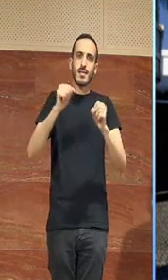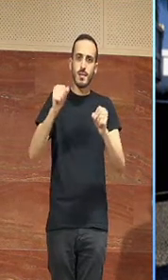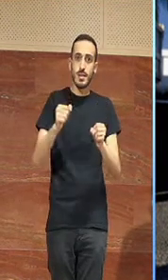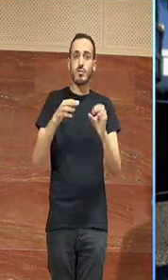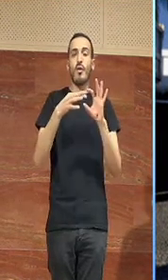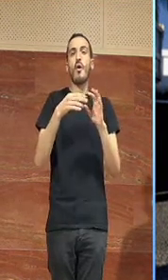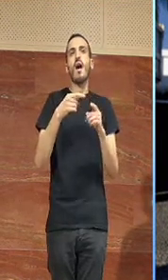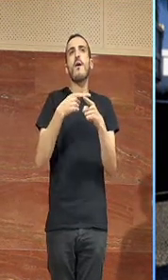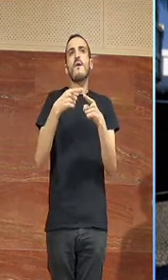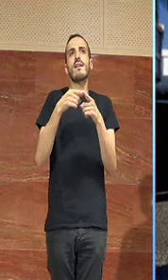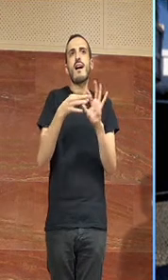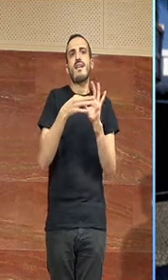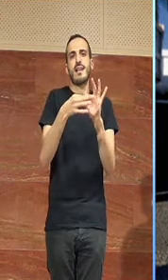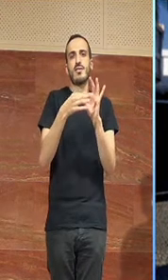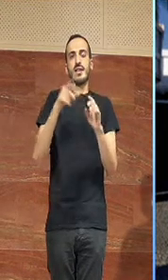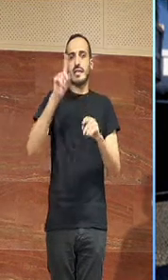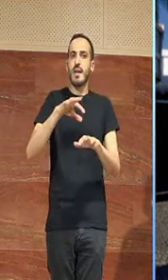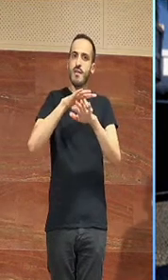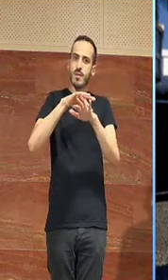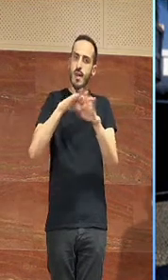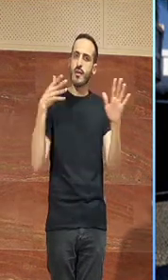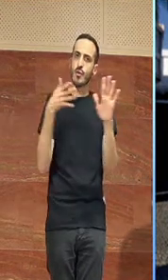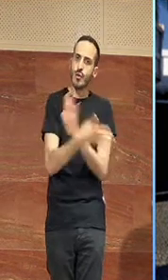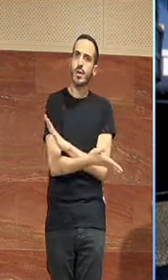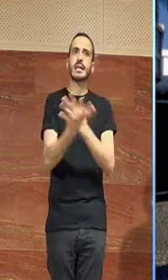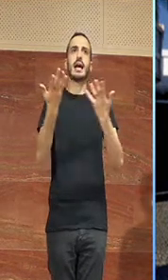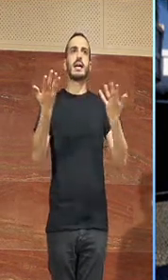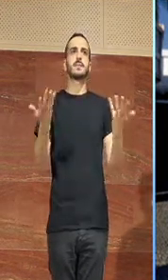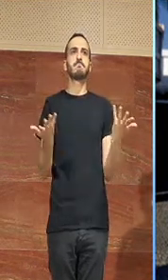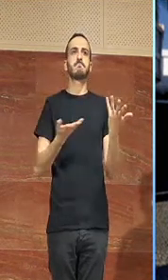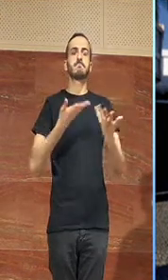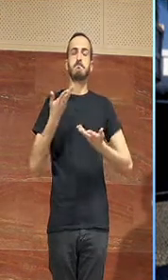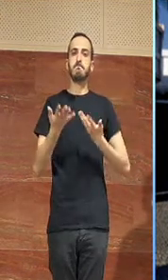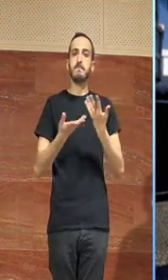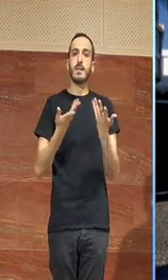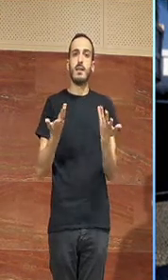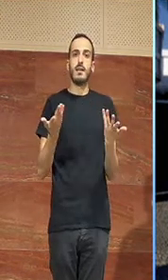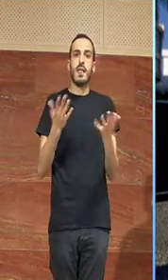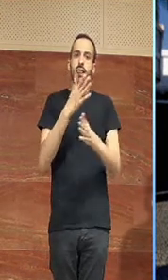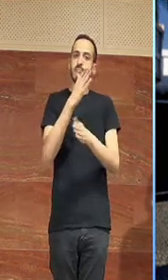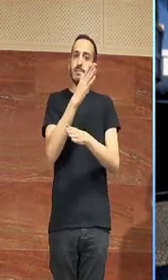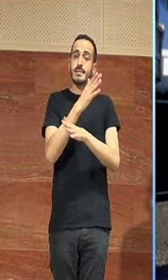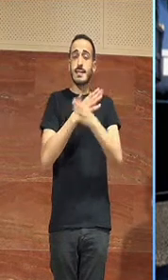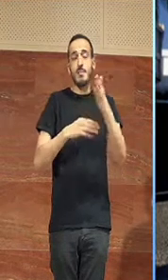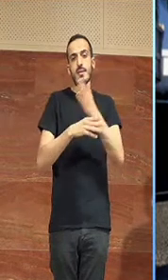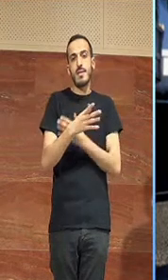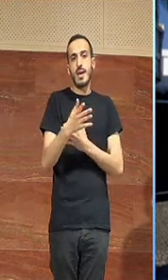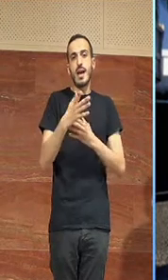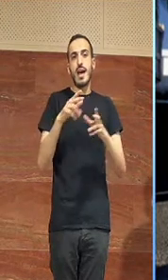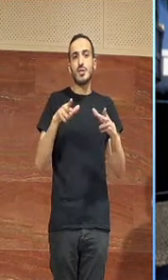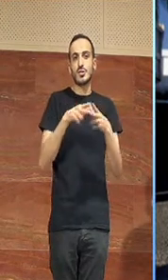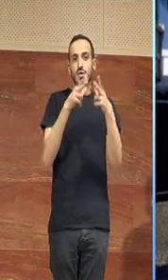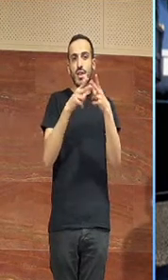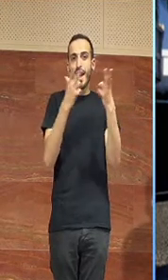el envejecimiento, las enfermedades crónicas, la disminución en las capacidades sensoriales, la disminución en